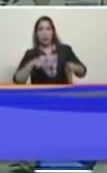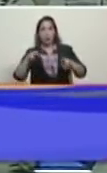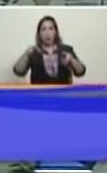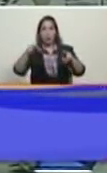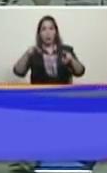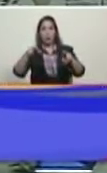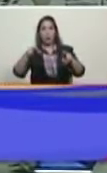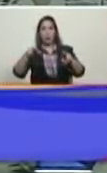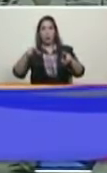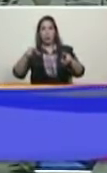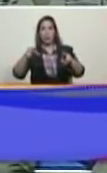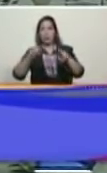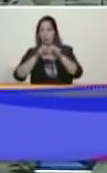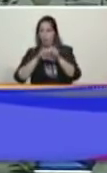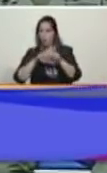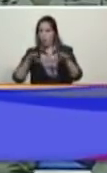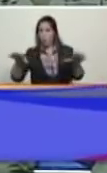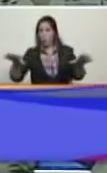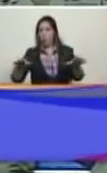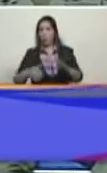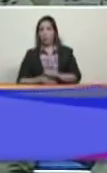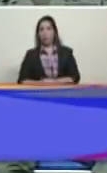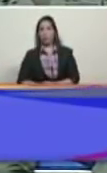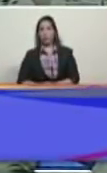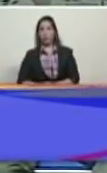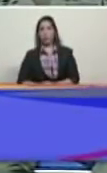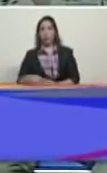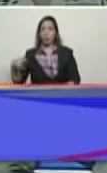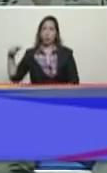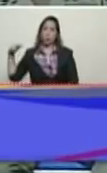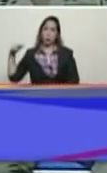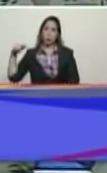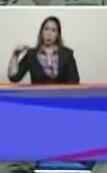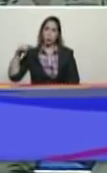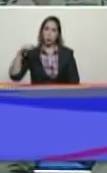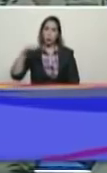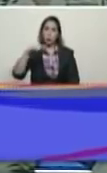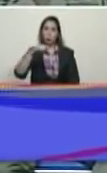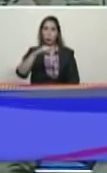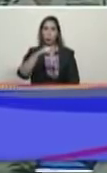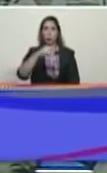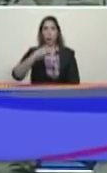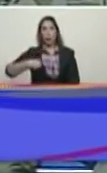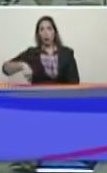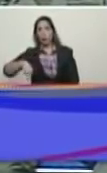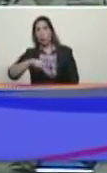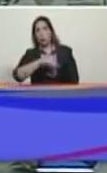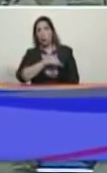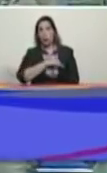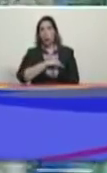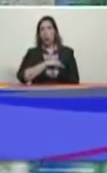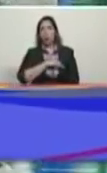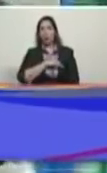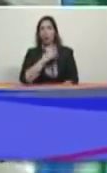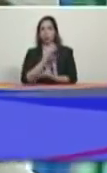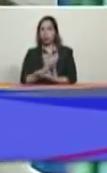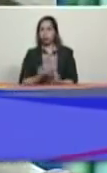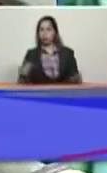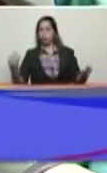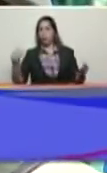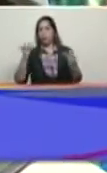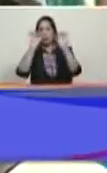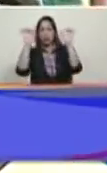el despliegue de nuestra aviación militar y de nuestro muy moderno sistema de defensa